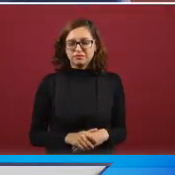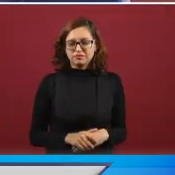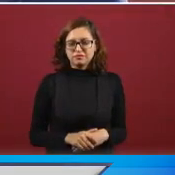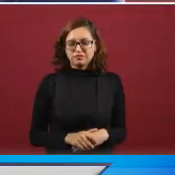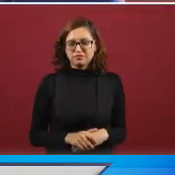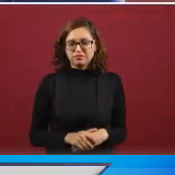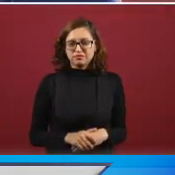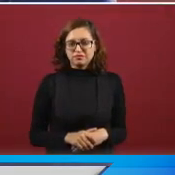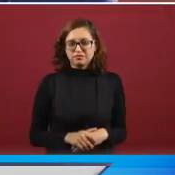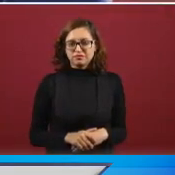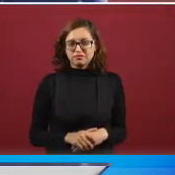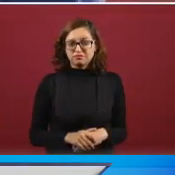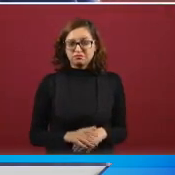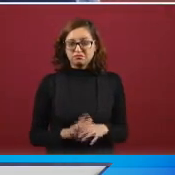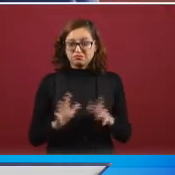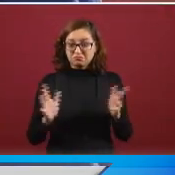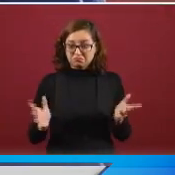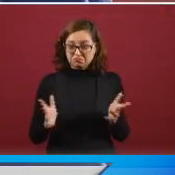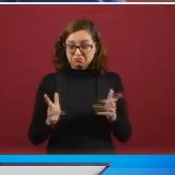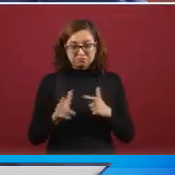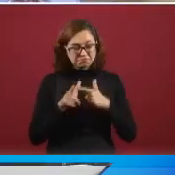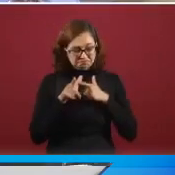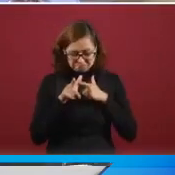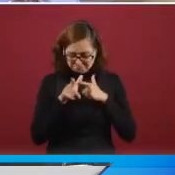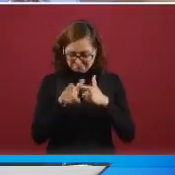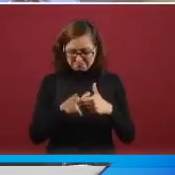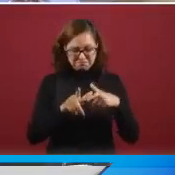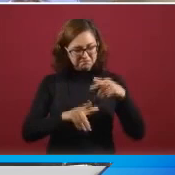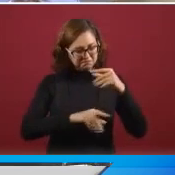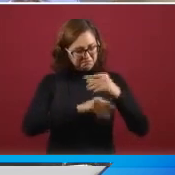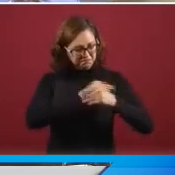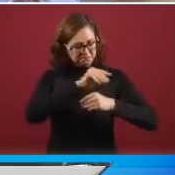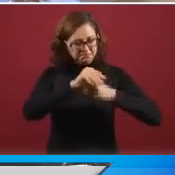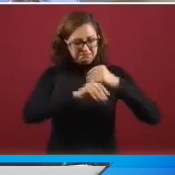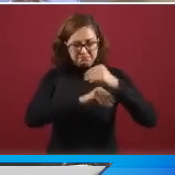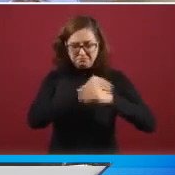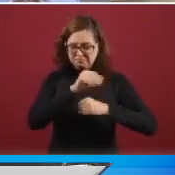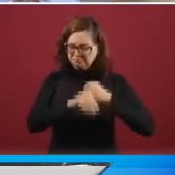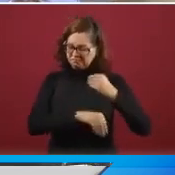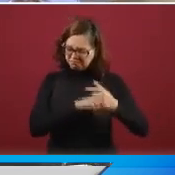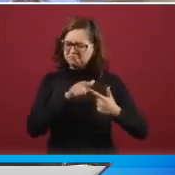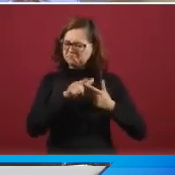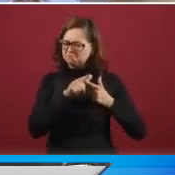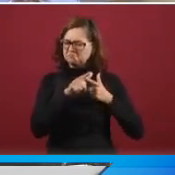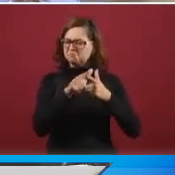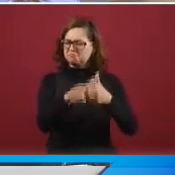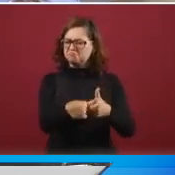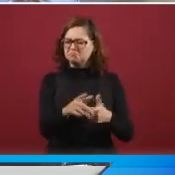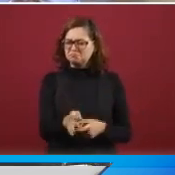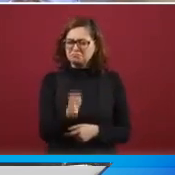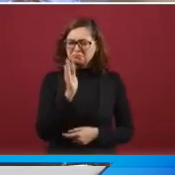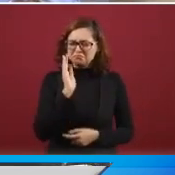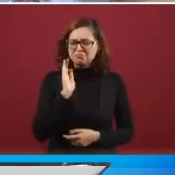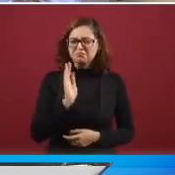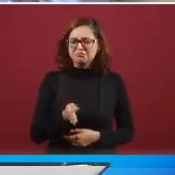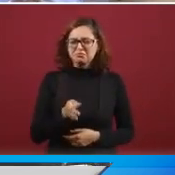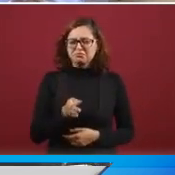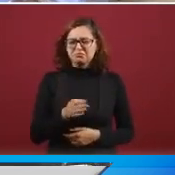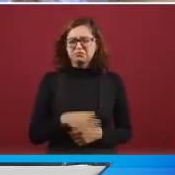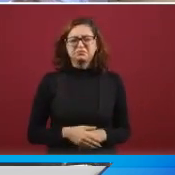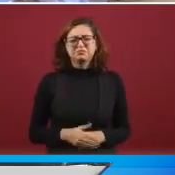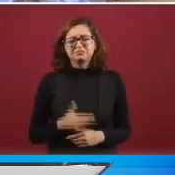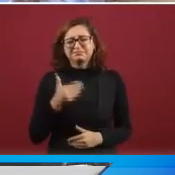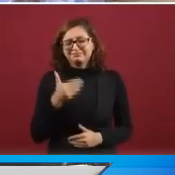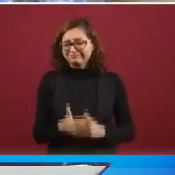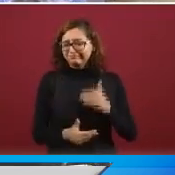corrupción y no se promueve la impunidad. En relación al Financial Times, tiene que ver con la autocrítica. ya que desde este periódico se impulsó el modelo